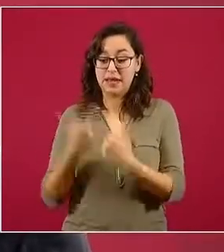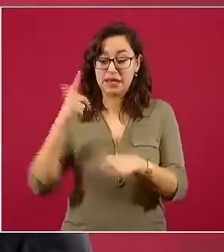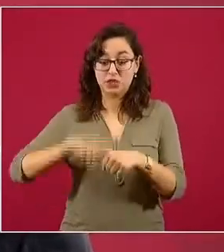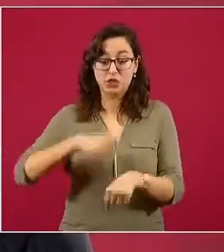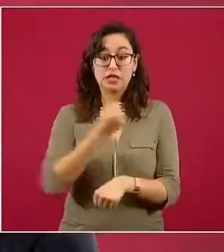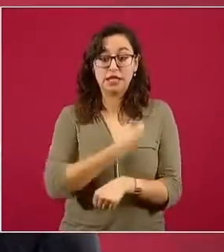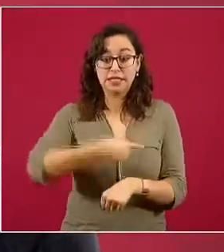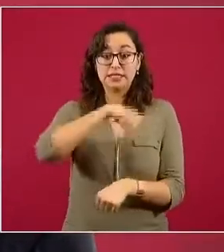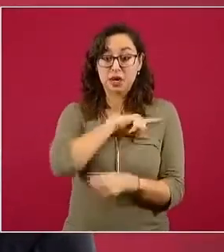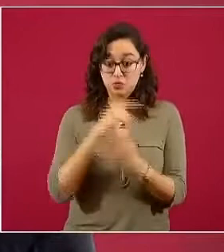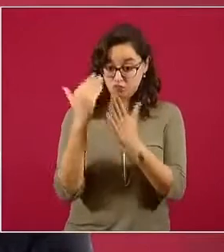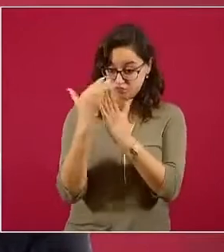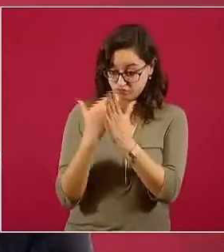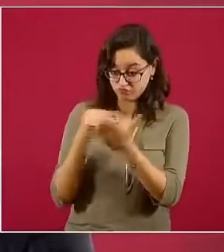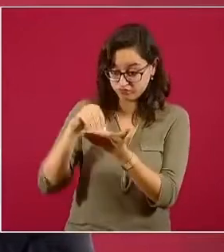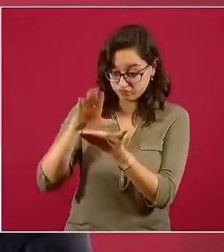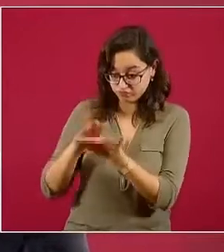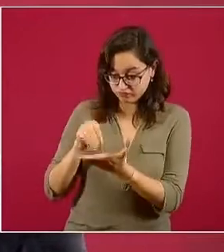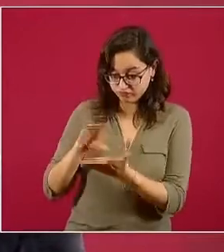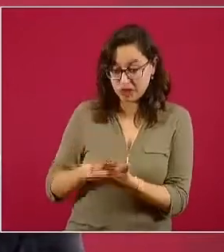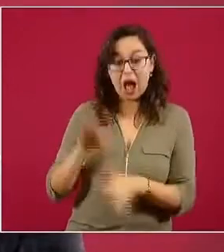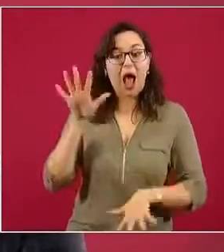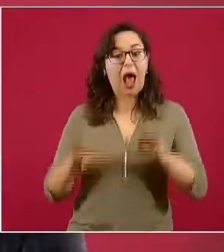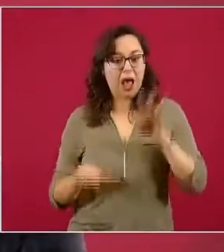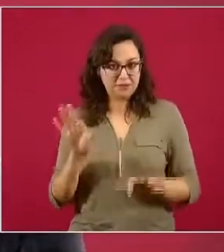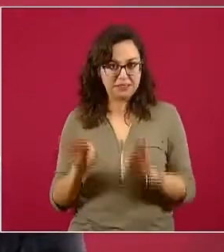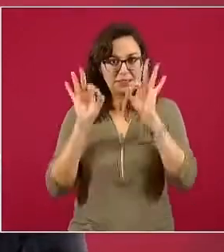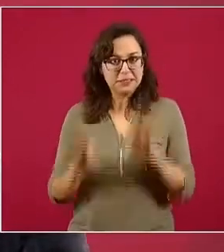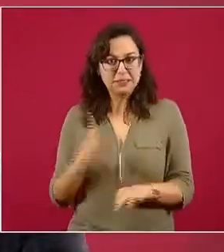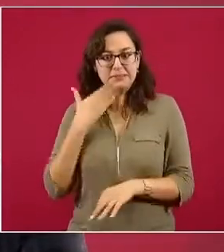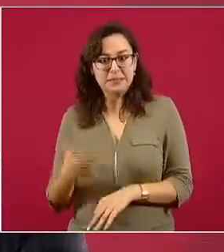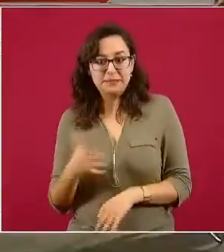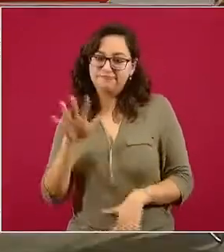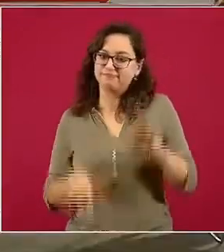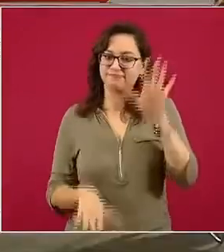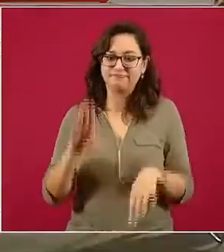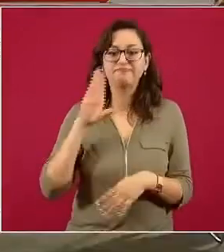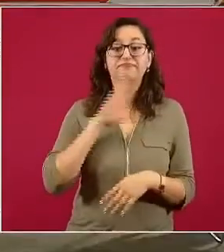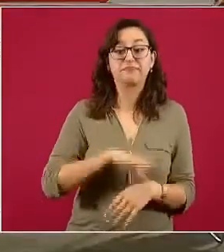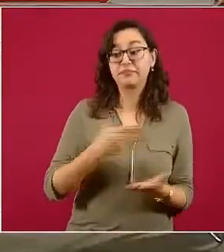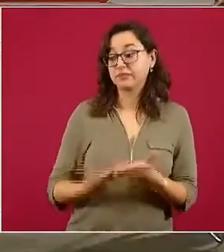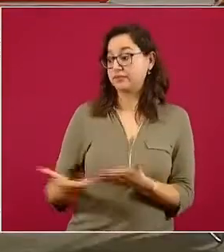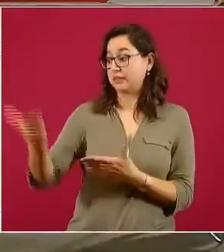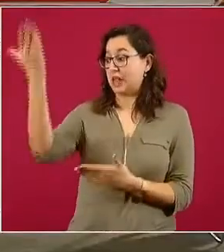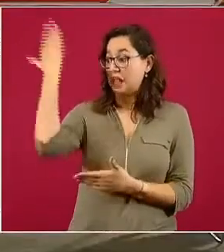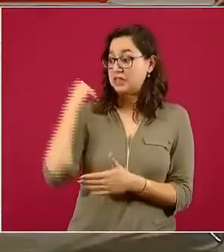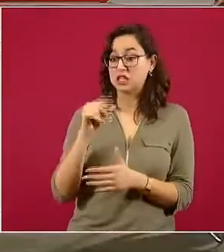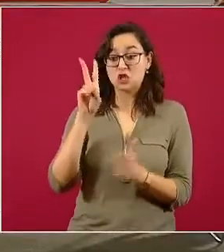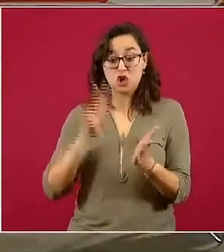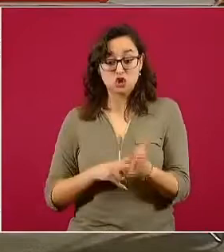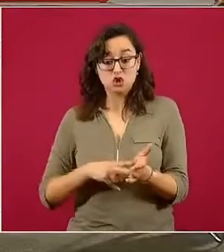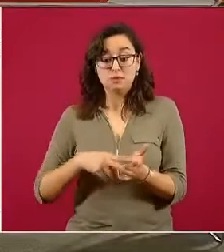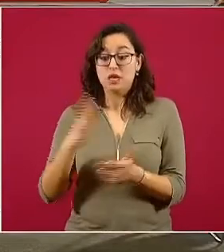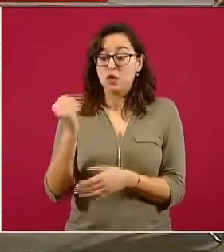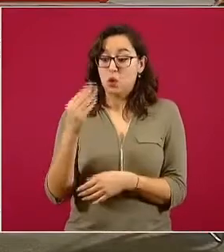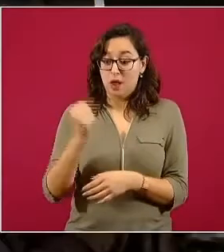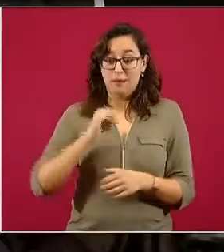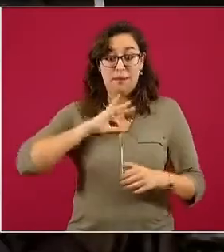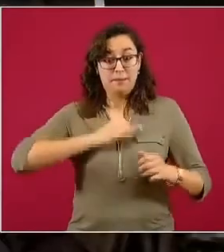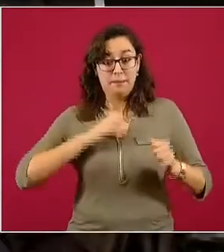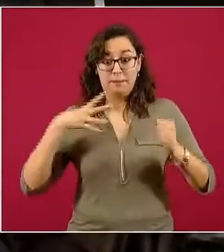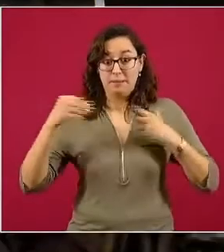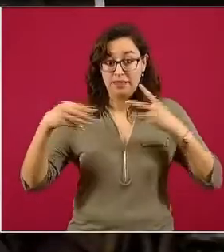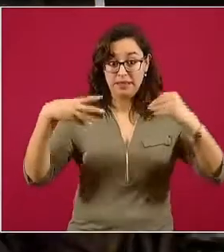bien documentada, a veces no está bien documentada. La experiencia de 2009, cuando tuvimos la pandemia de influenza H1N1, en